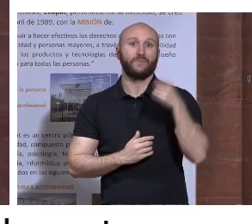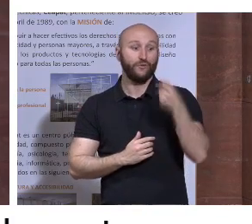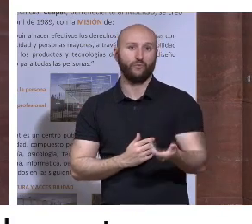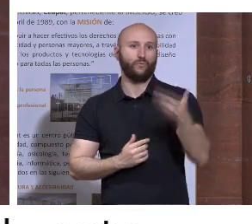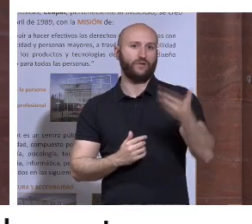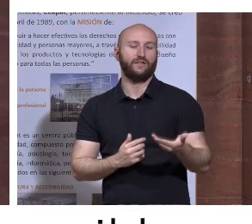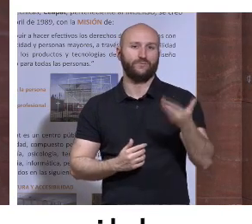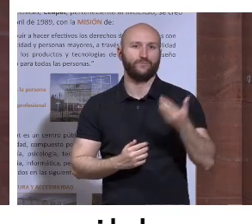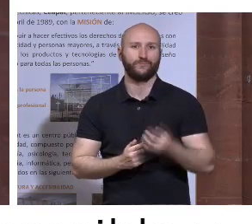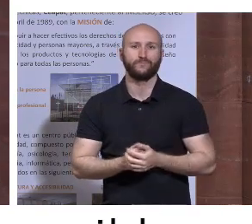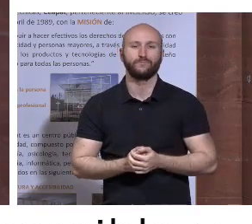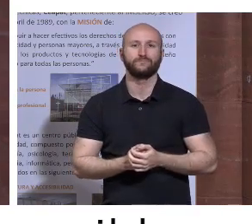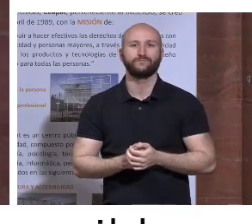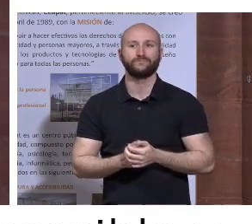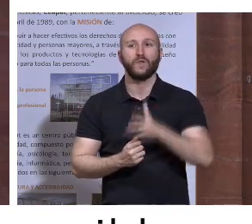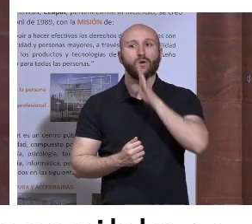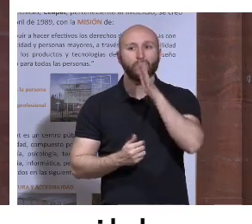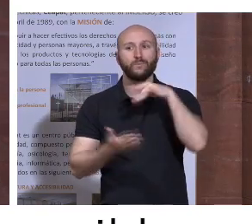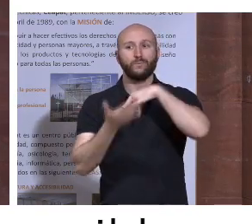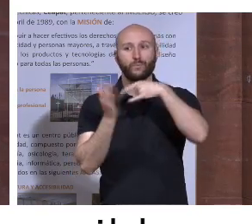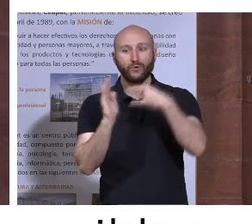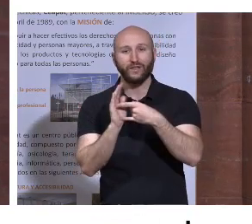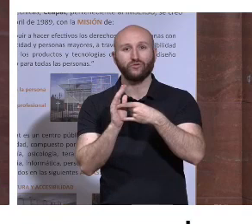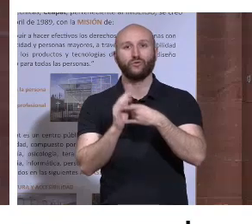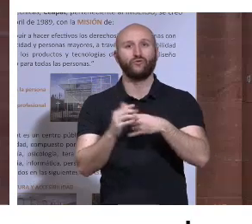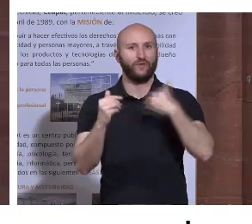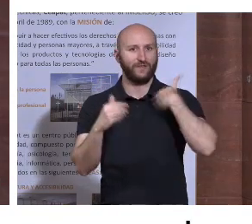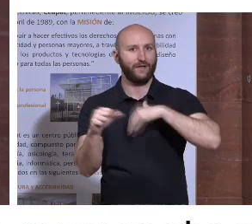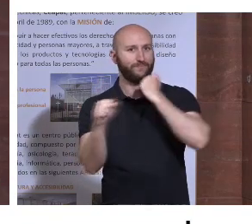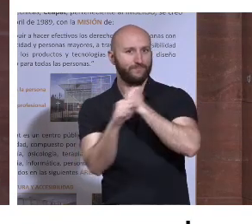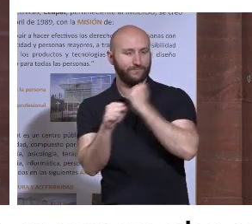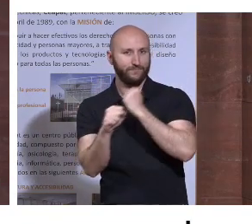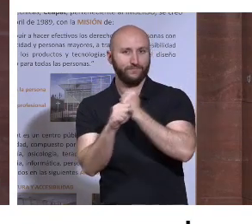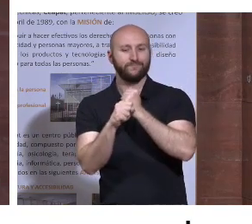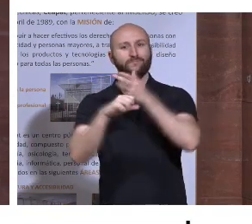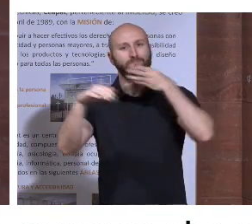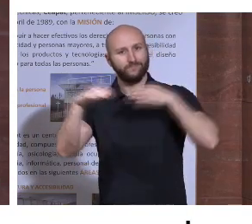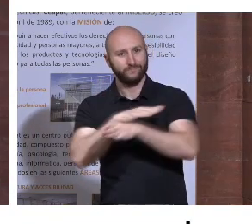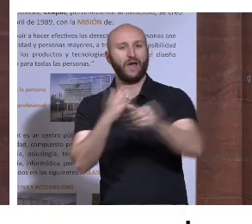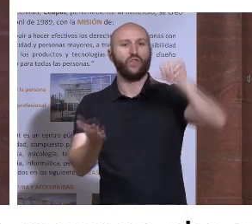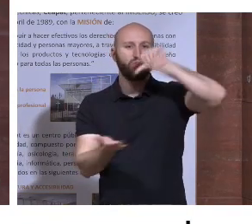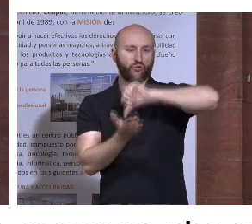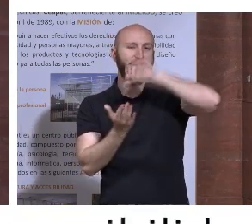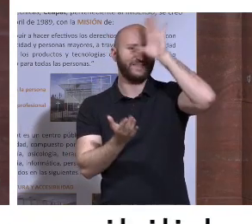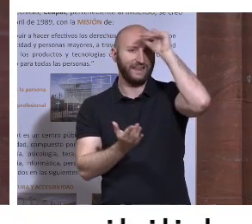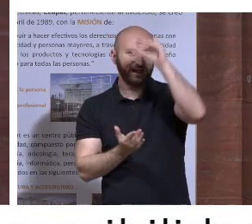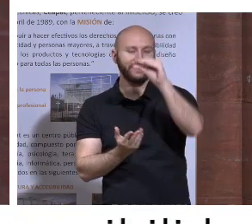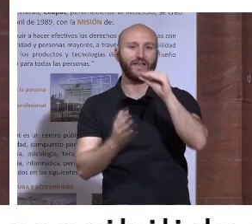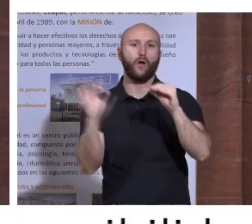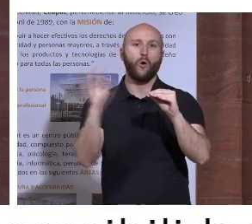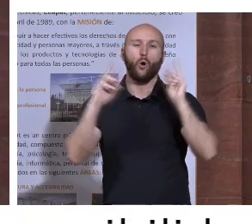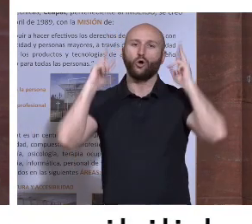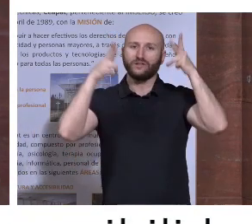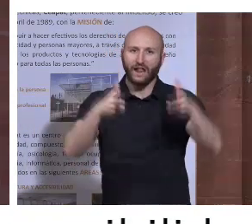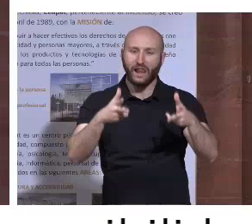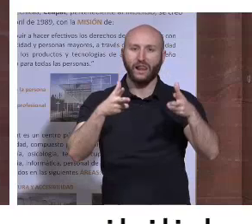Y pues en proyectos de UNE pues han trabajado en la accesibilidad en ciudades inteligentes o en hoteles,